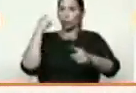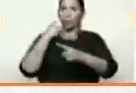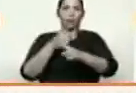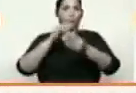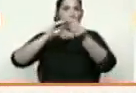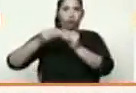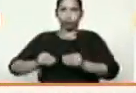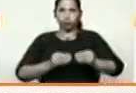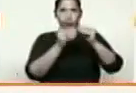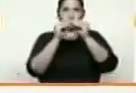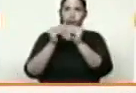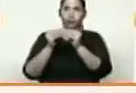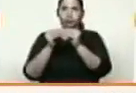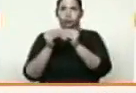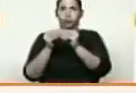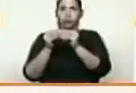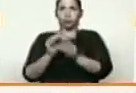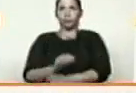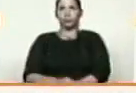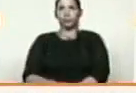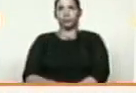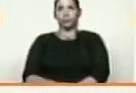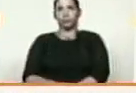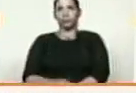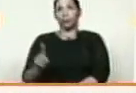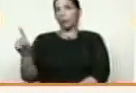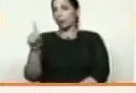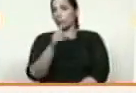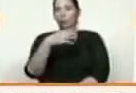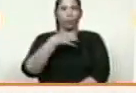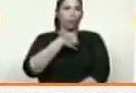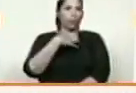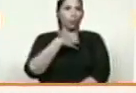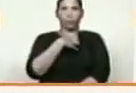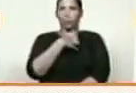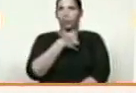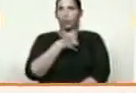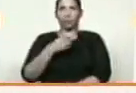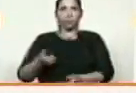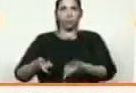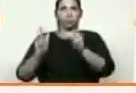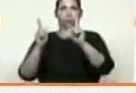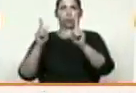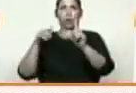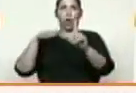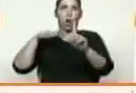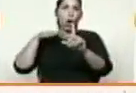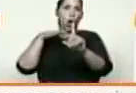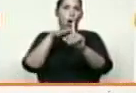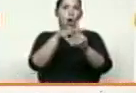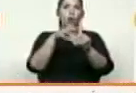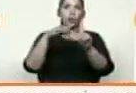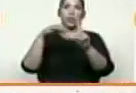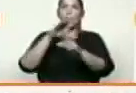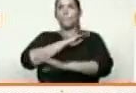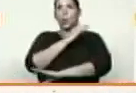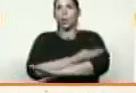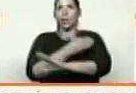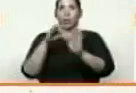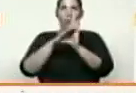Eso dice que no pueden los poderes actuar en contra del poder constituyente, pero se refiere al